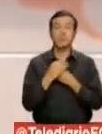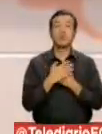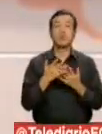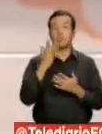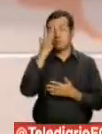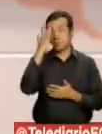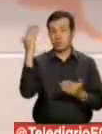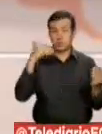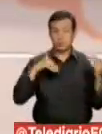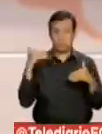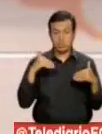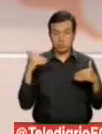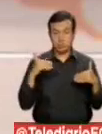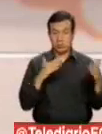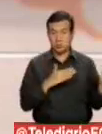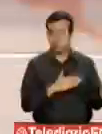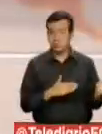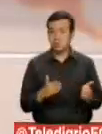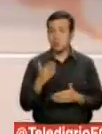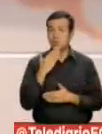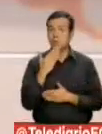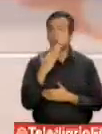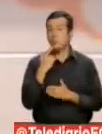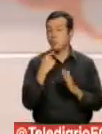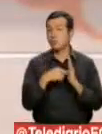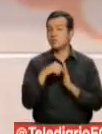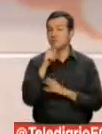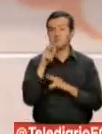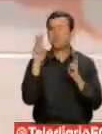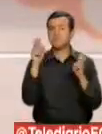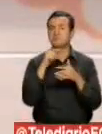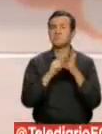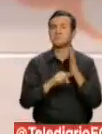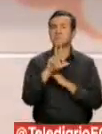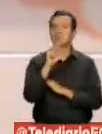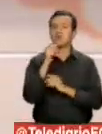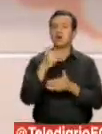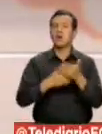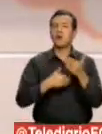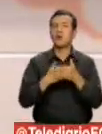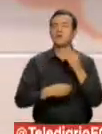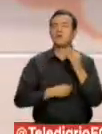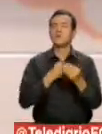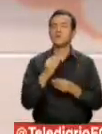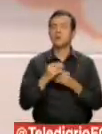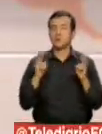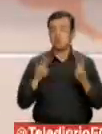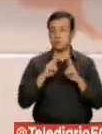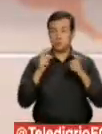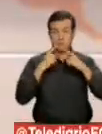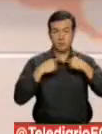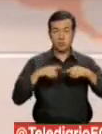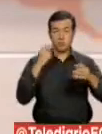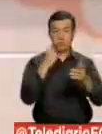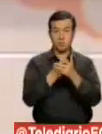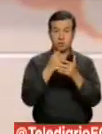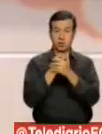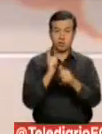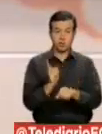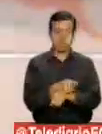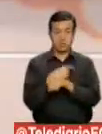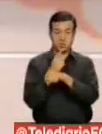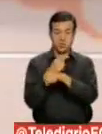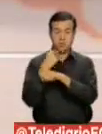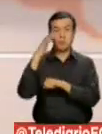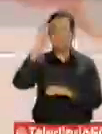las comparecencias. Y básicamente, y dentro de eso, la comparecencia, ¿cuál era el contenido de esas 30 páginas? El contenido era la adquisición de los DRUF. Es decir,